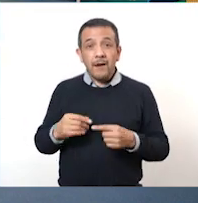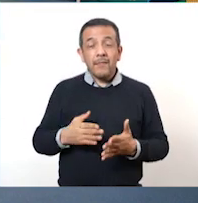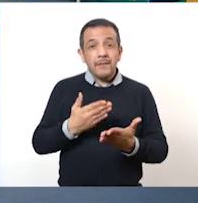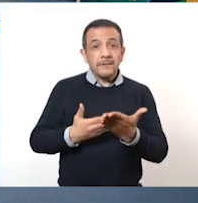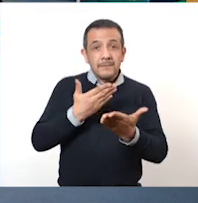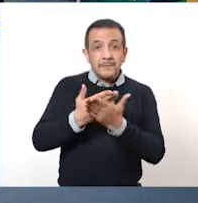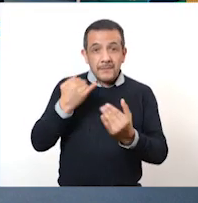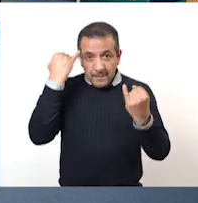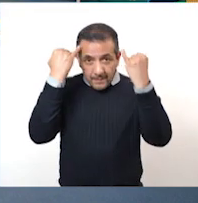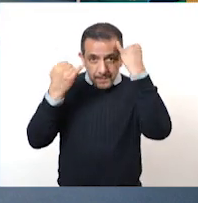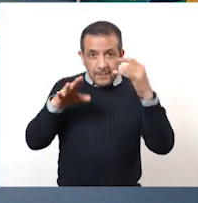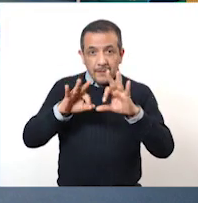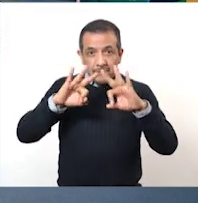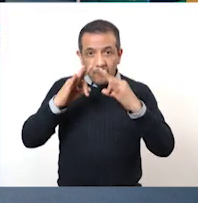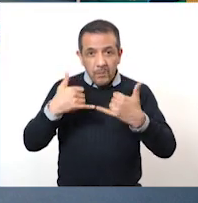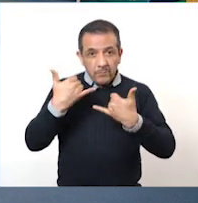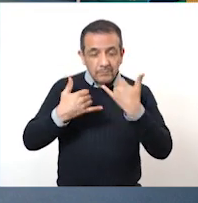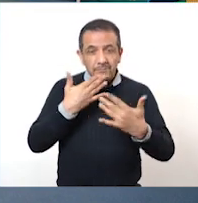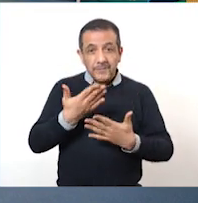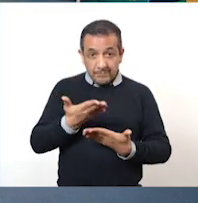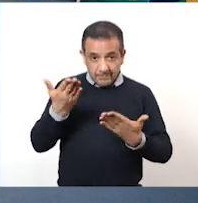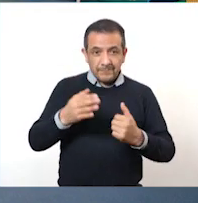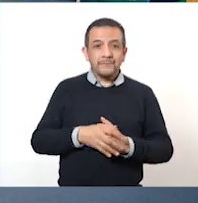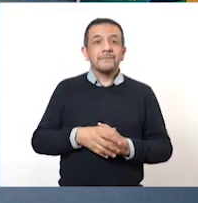propuestas. Otra diferente, mira.